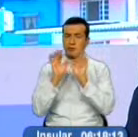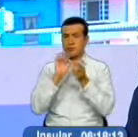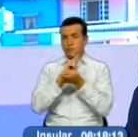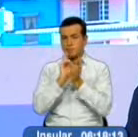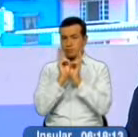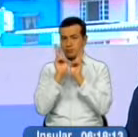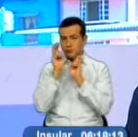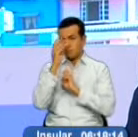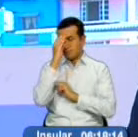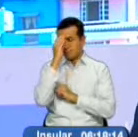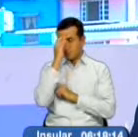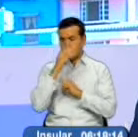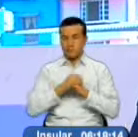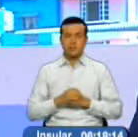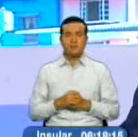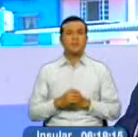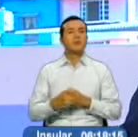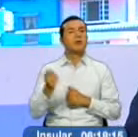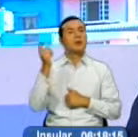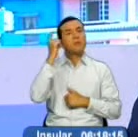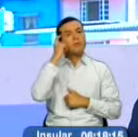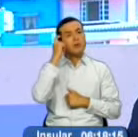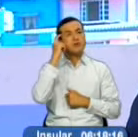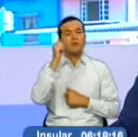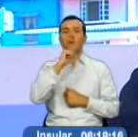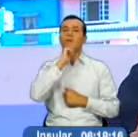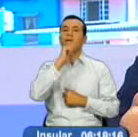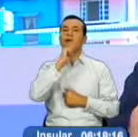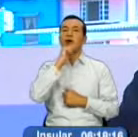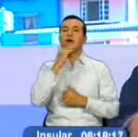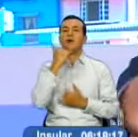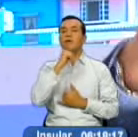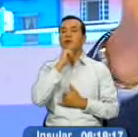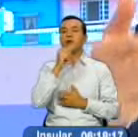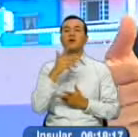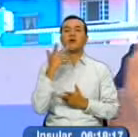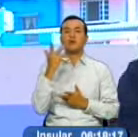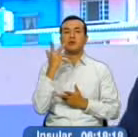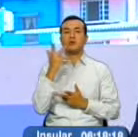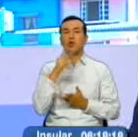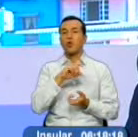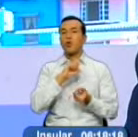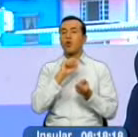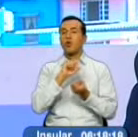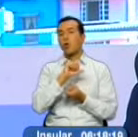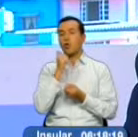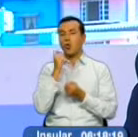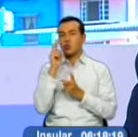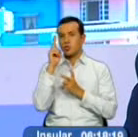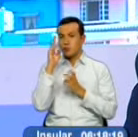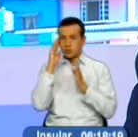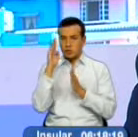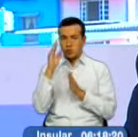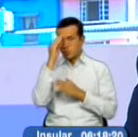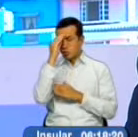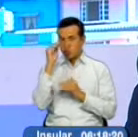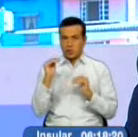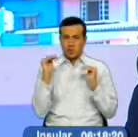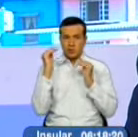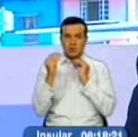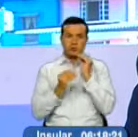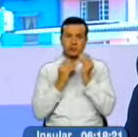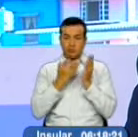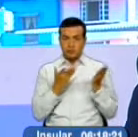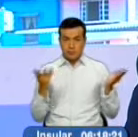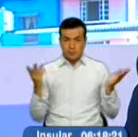reforma educativa. Me parece que falta ahora hacer otro tipo de acercamiento al sistema de educación superior y tal